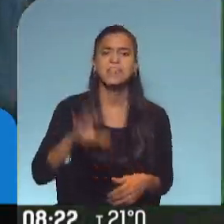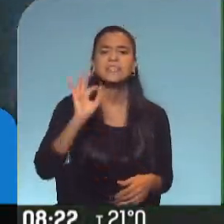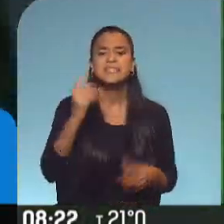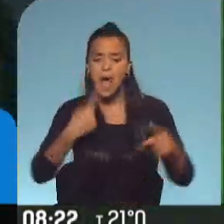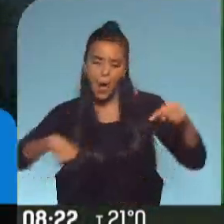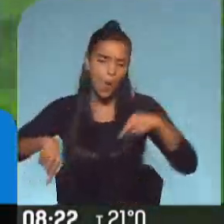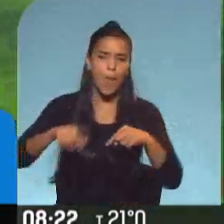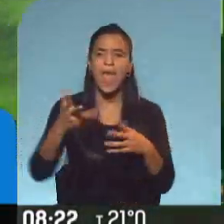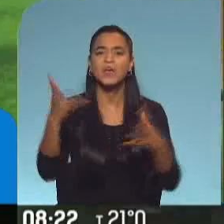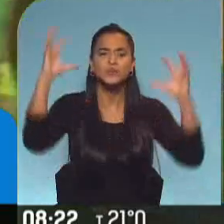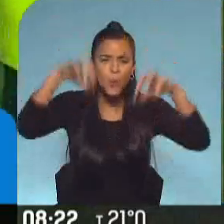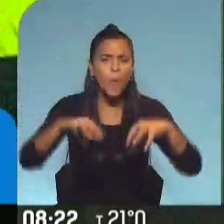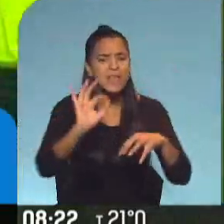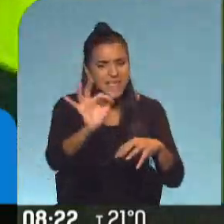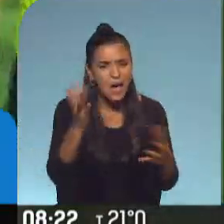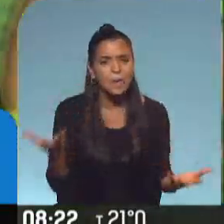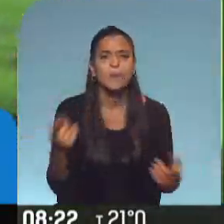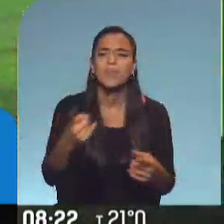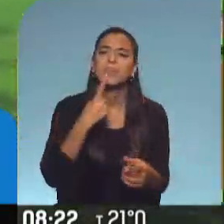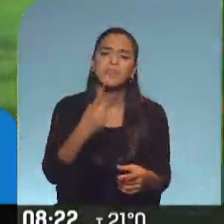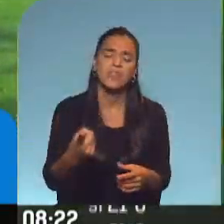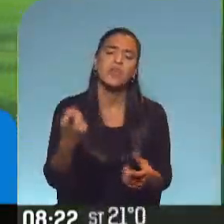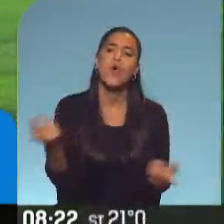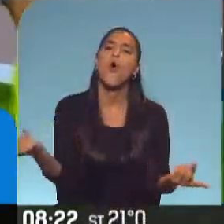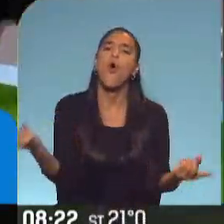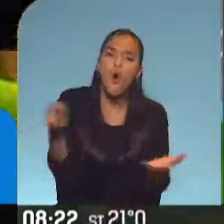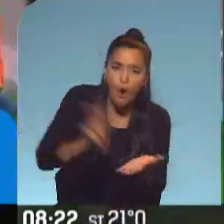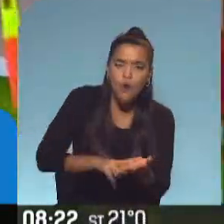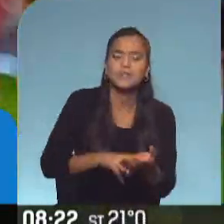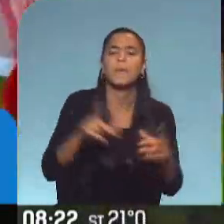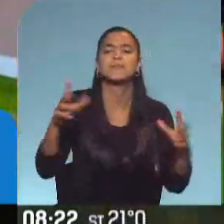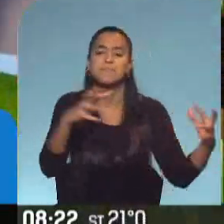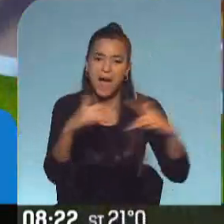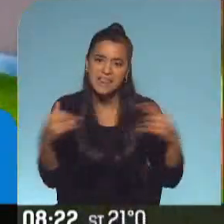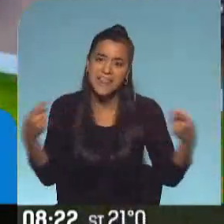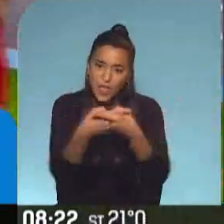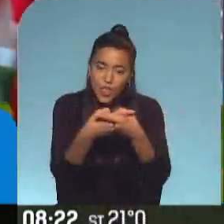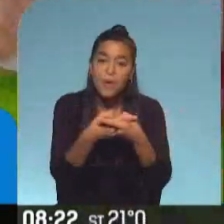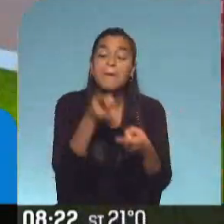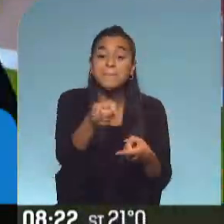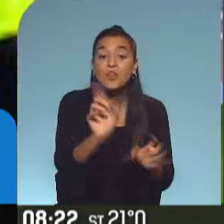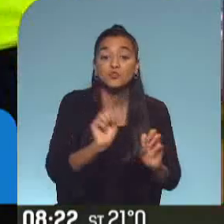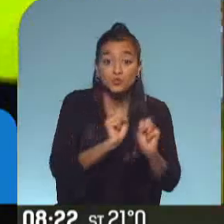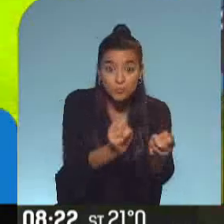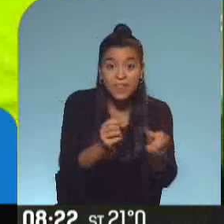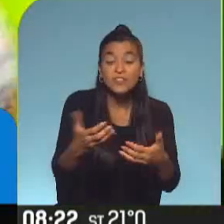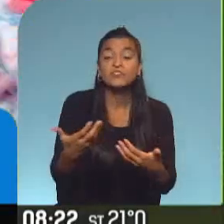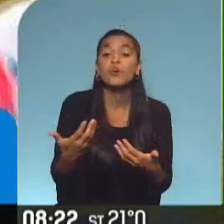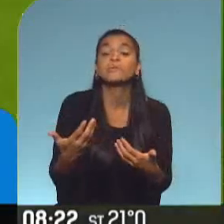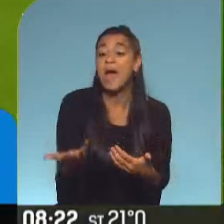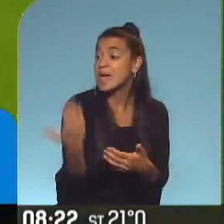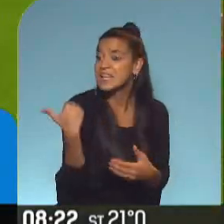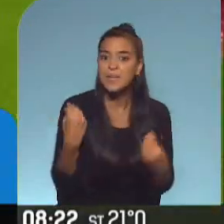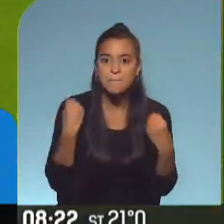gambetear a la lluvia el hombre, ¿cómo que no? Porque dijo, hay una nueva revancha y va a haber partido, pero de esa suspensión a lo que sucedió